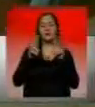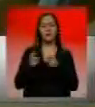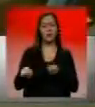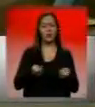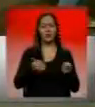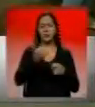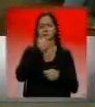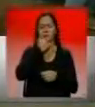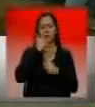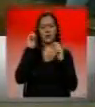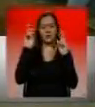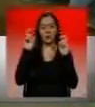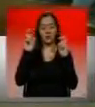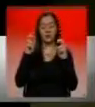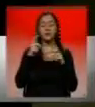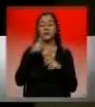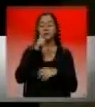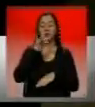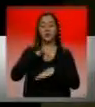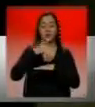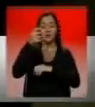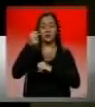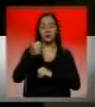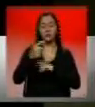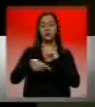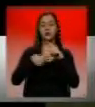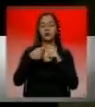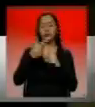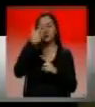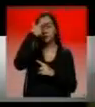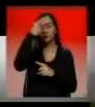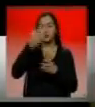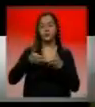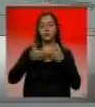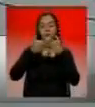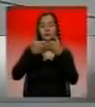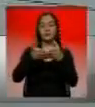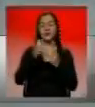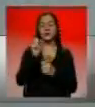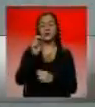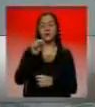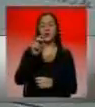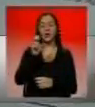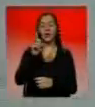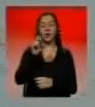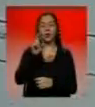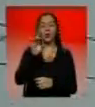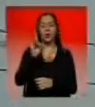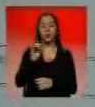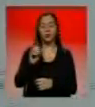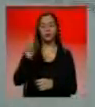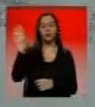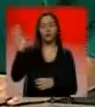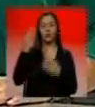La diligencia se iba a realizar en la base de la Infantería de Marina San Eduardo, en el oeste de Guayaquil.